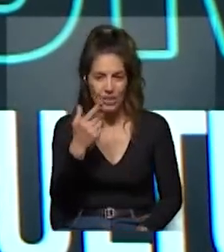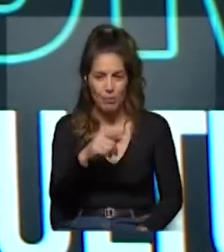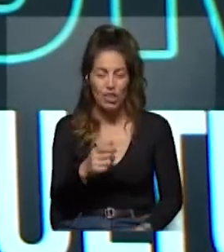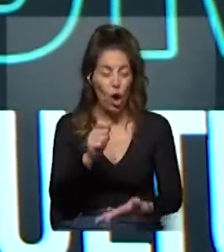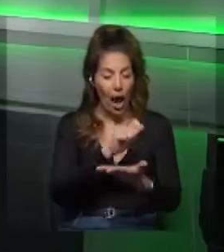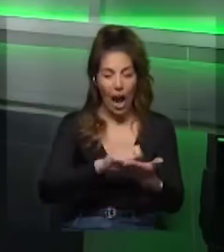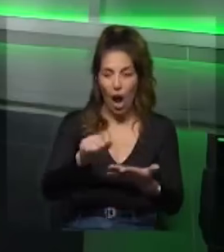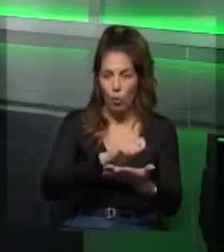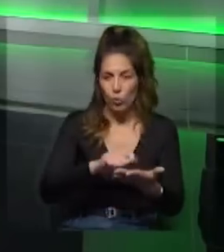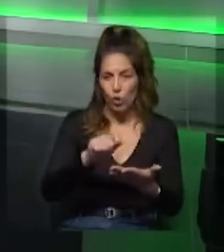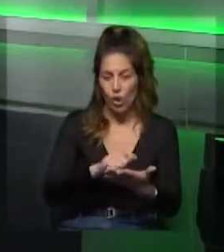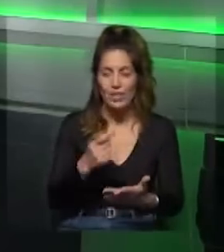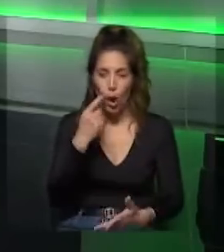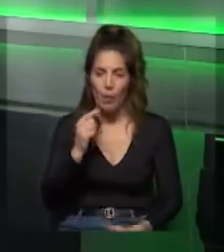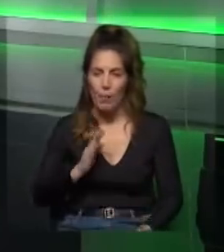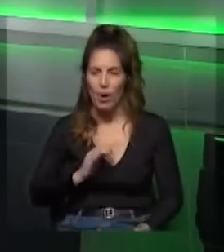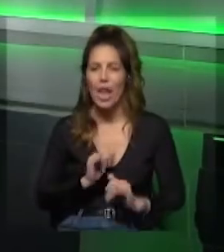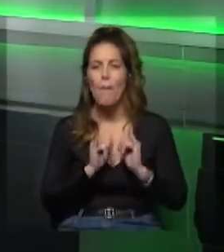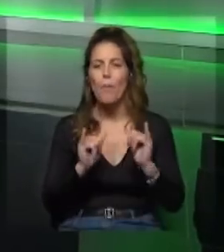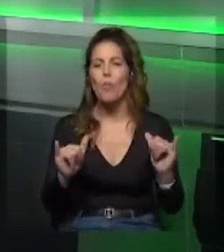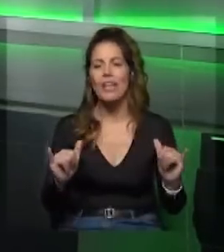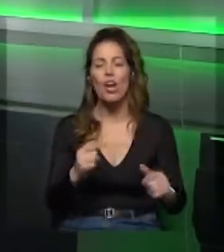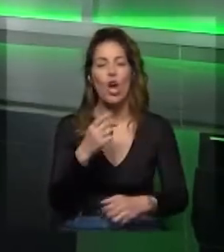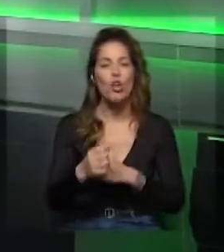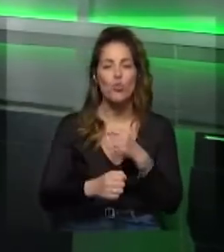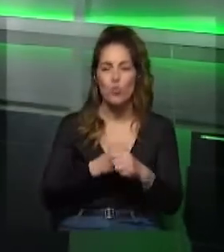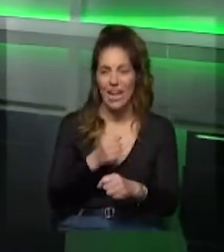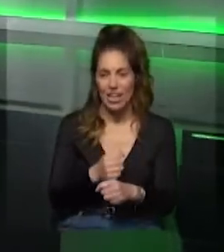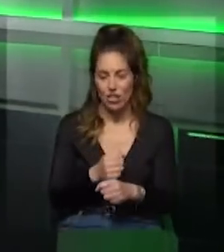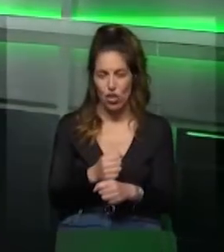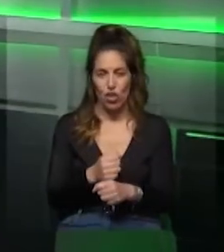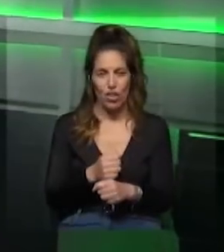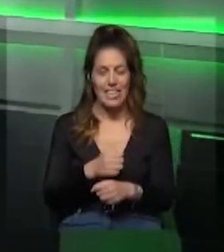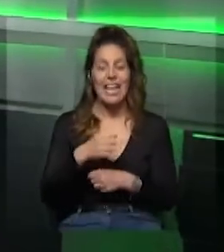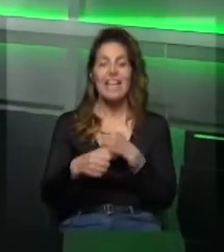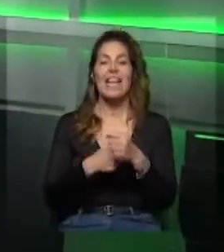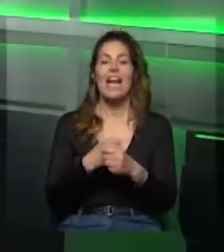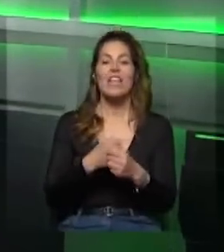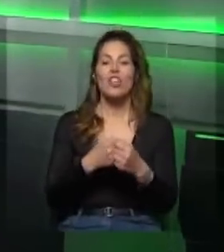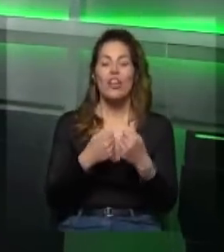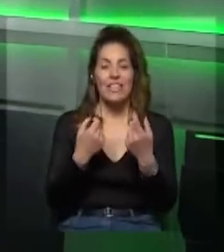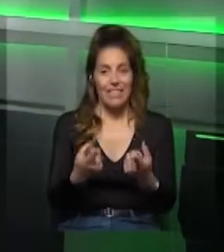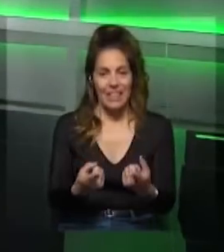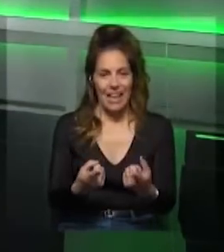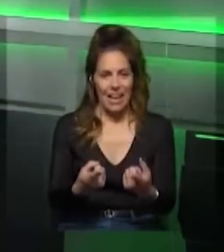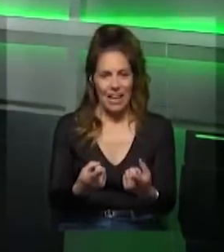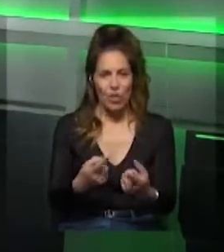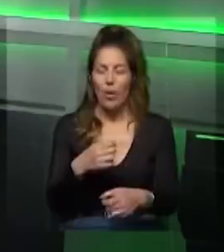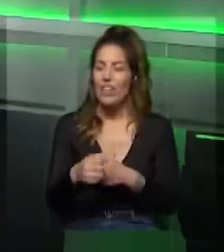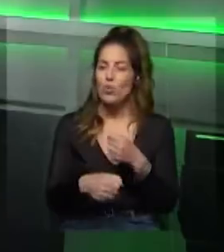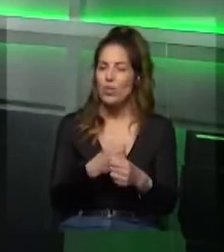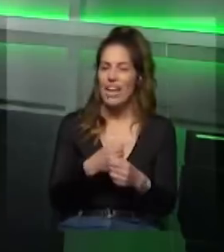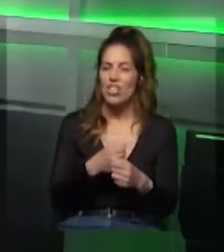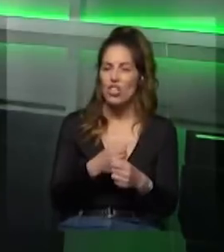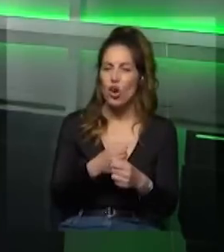autores y las autoras que publicaron en en un año o sea en el año que que toma el Bartolomé digamos que no es un año no es un año